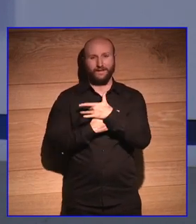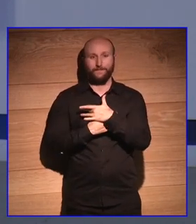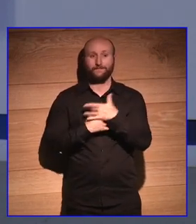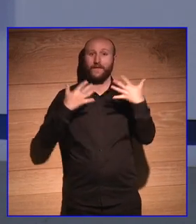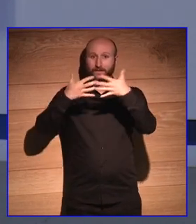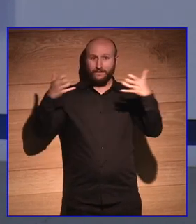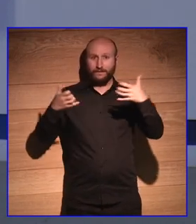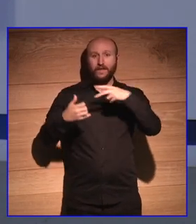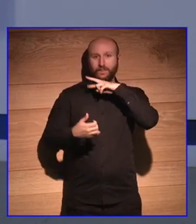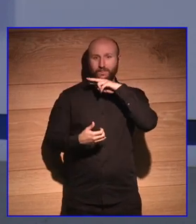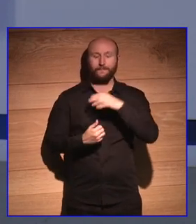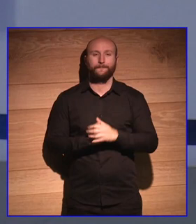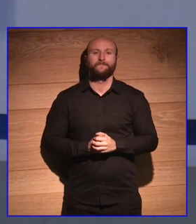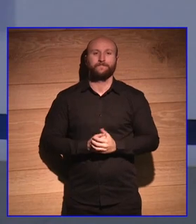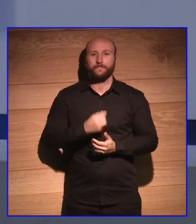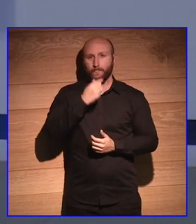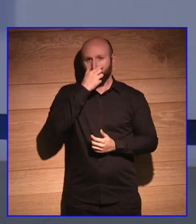de esta autobiografía